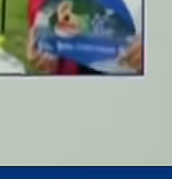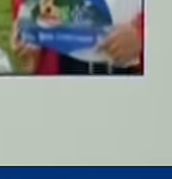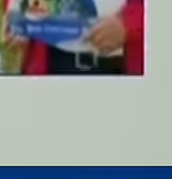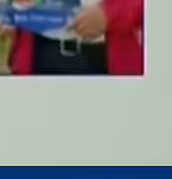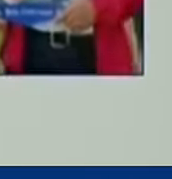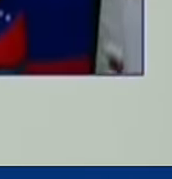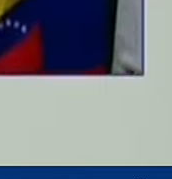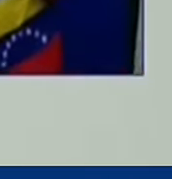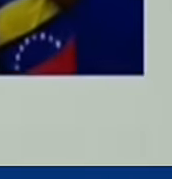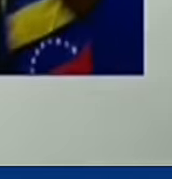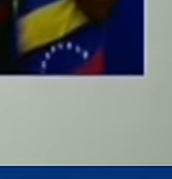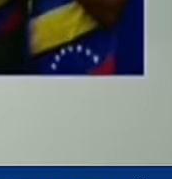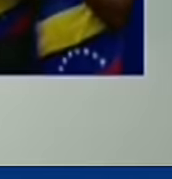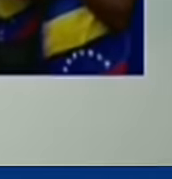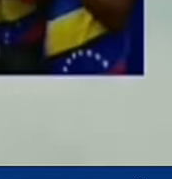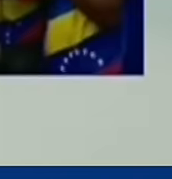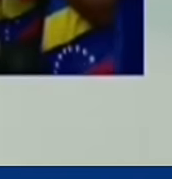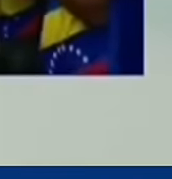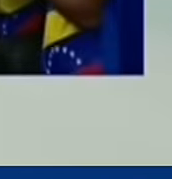juventud acumulada.